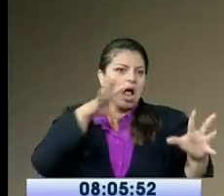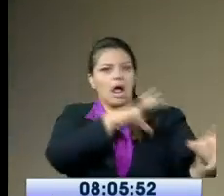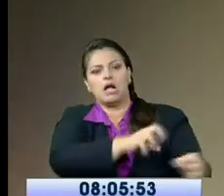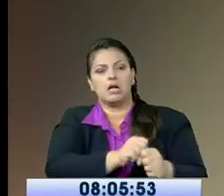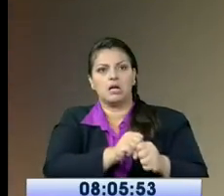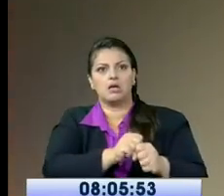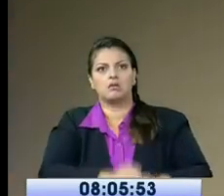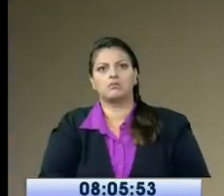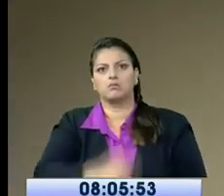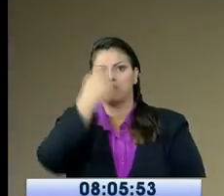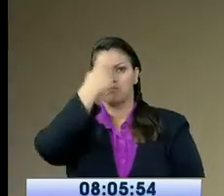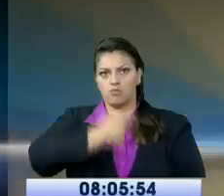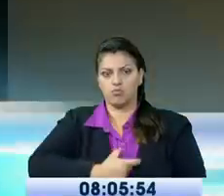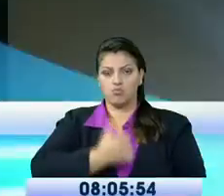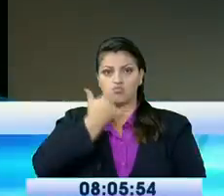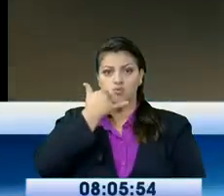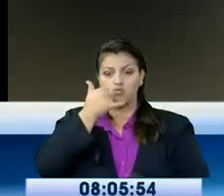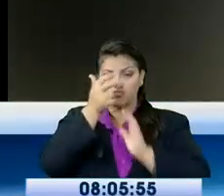Este fue el que disparó.